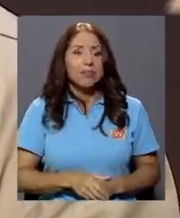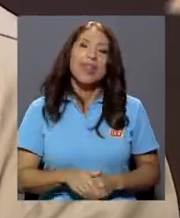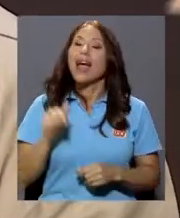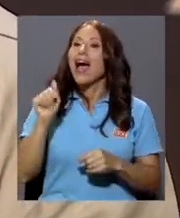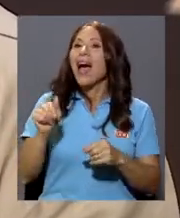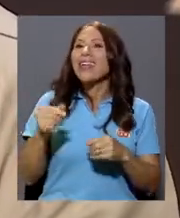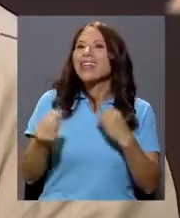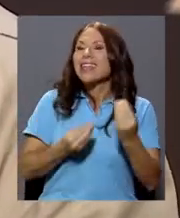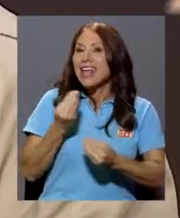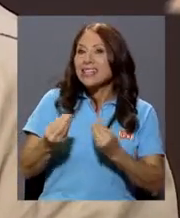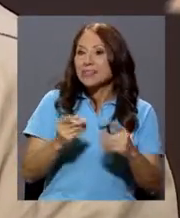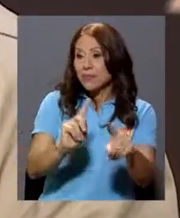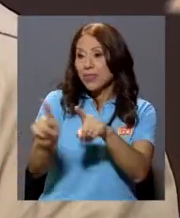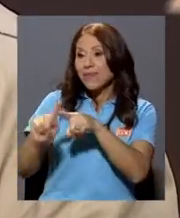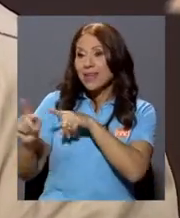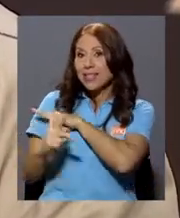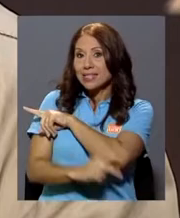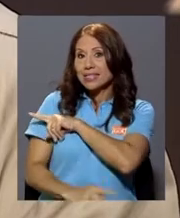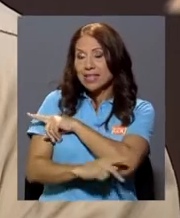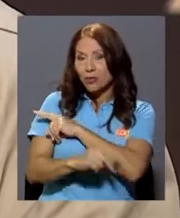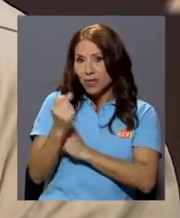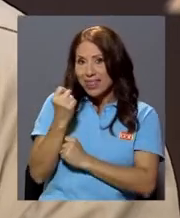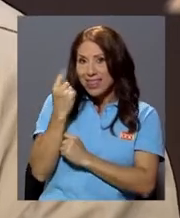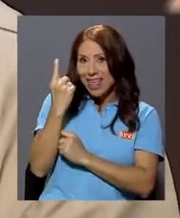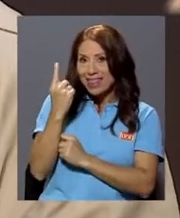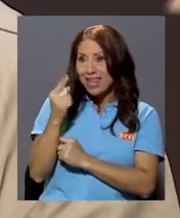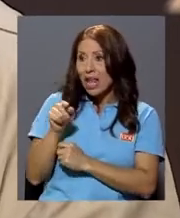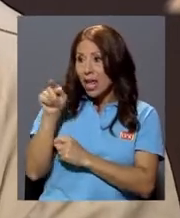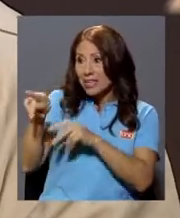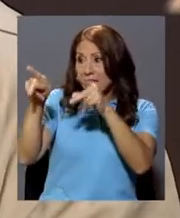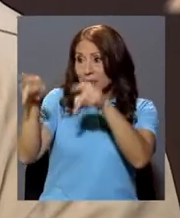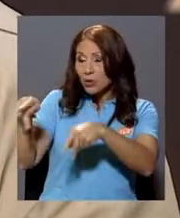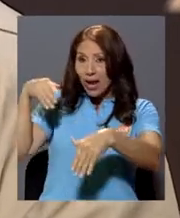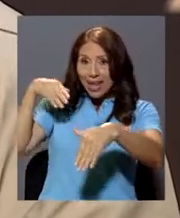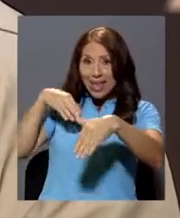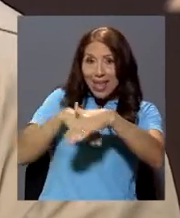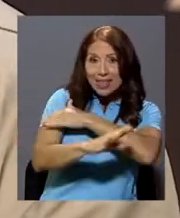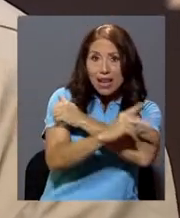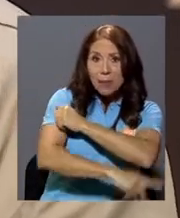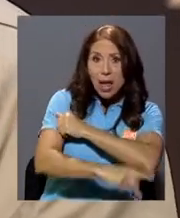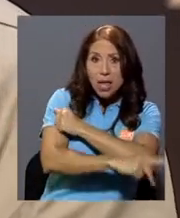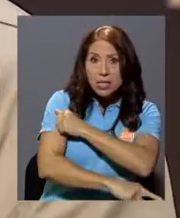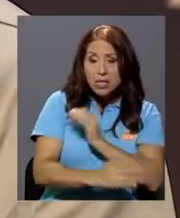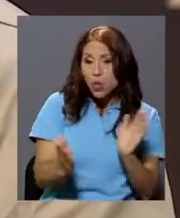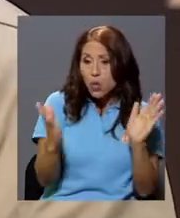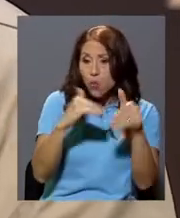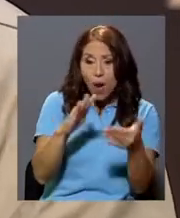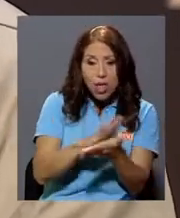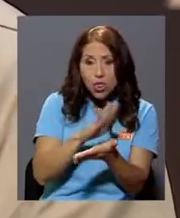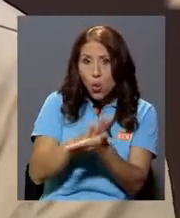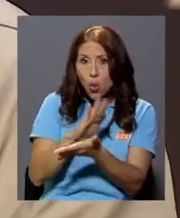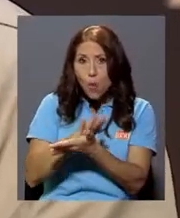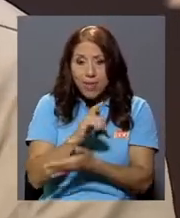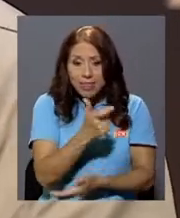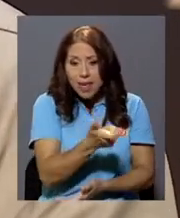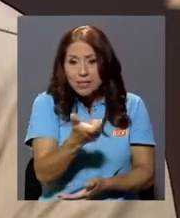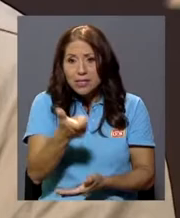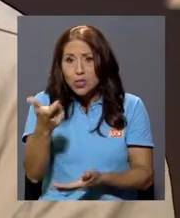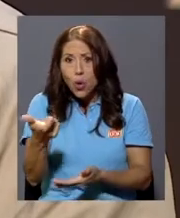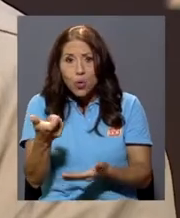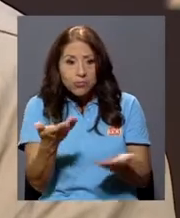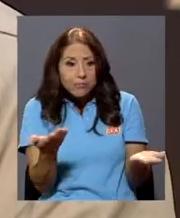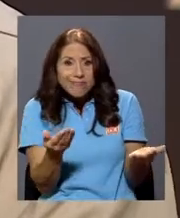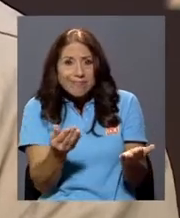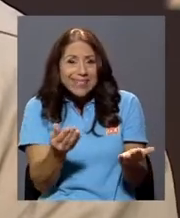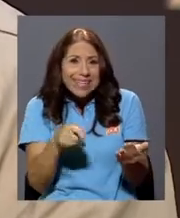los Estados entienden que cuando esa persona no presenta la documentación mínima indispensable que se le